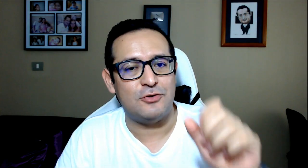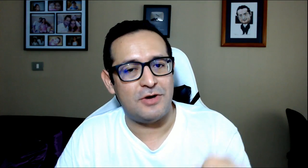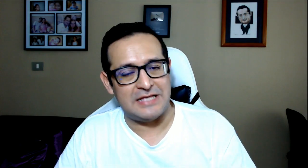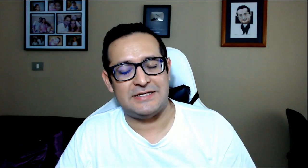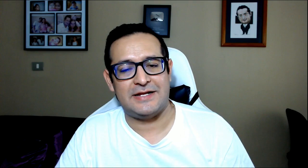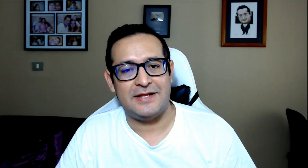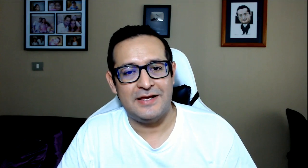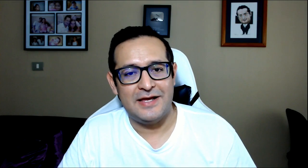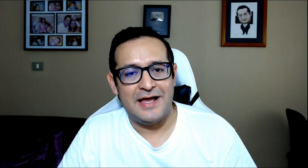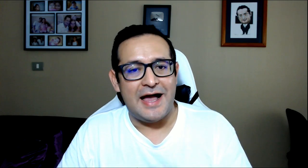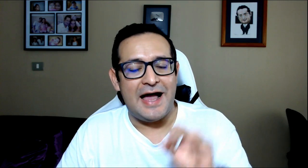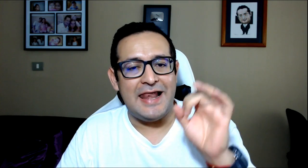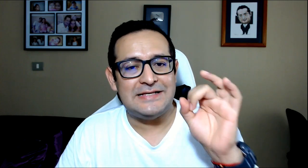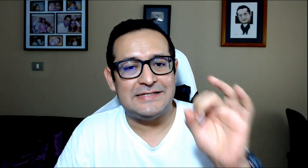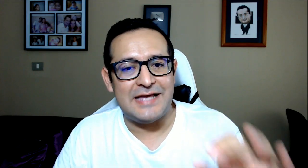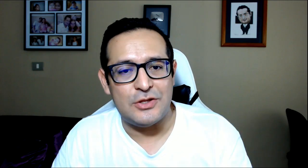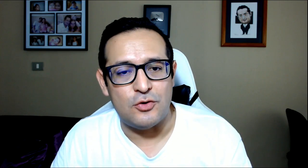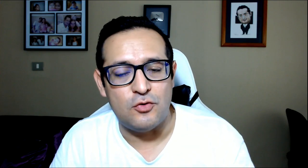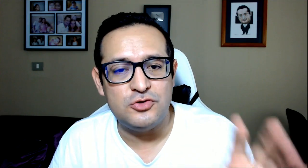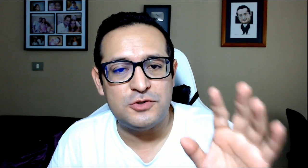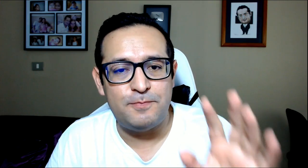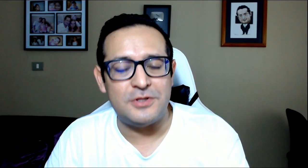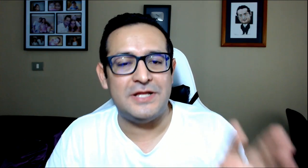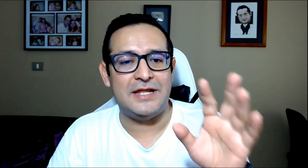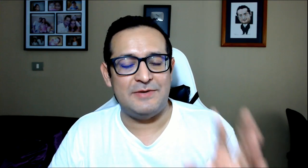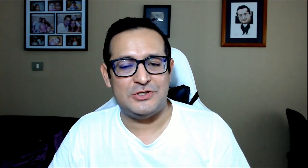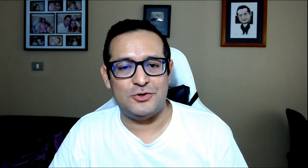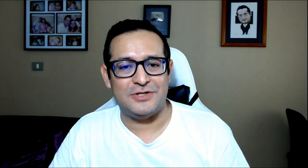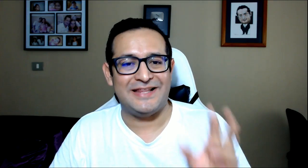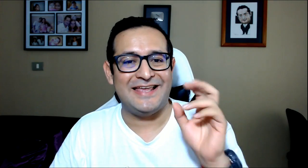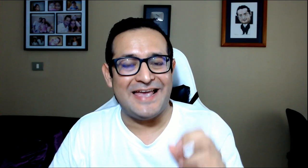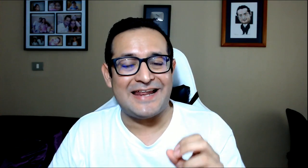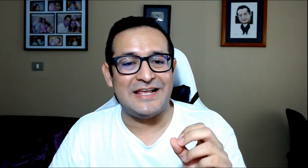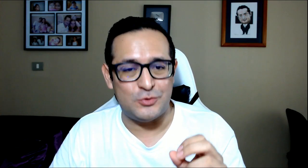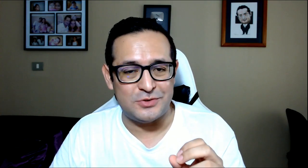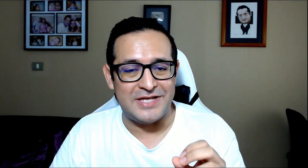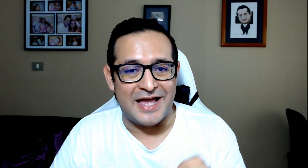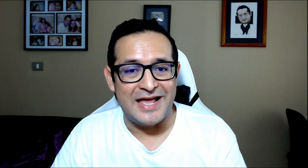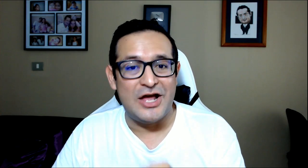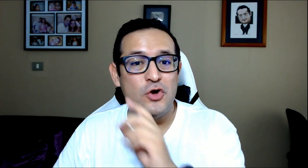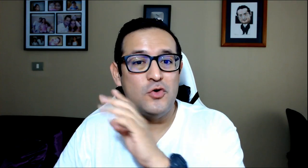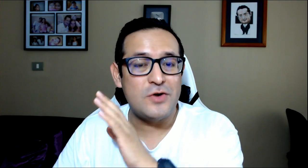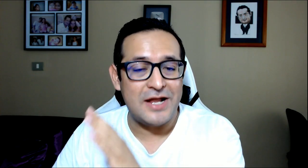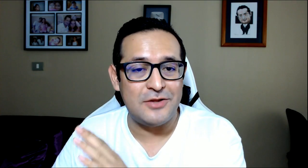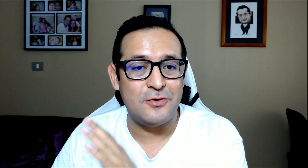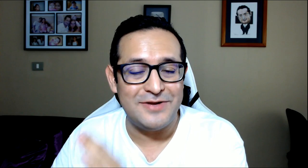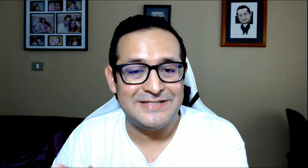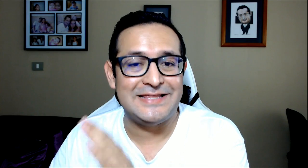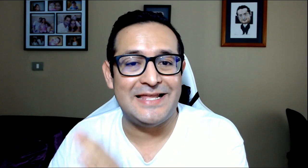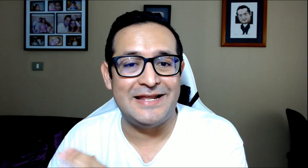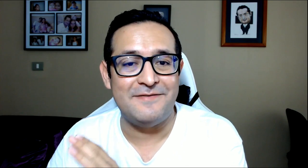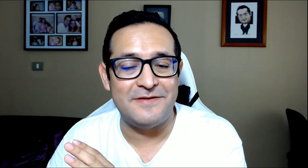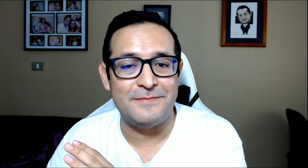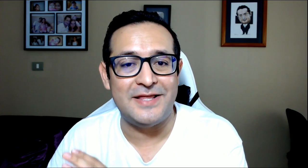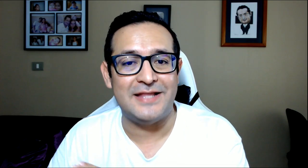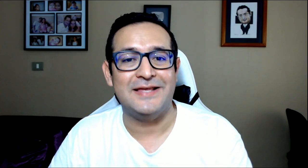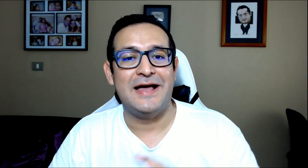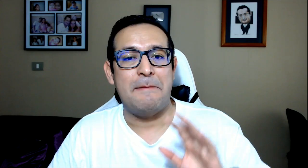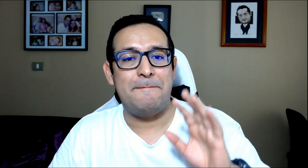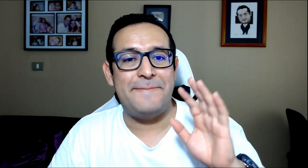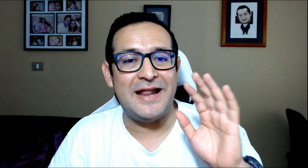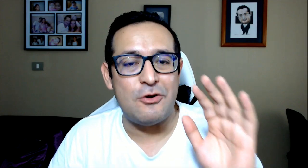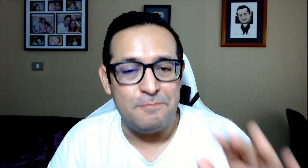con cáncer ha lanzado un spot de televisión de guerra sucia lucrando con esta terrible enfermedad